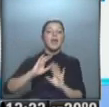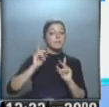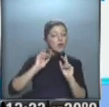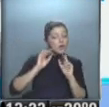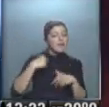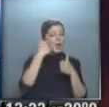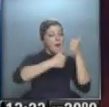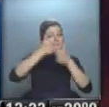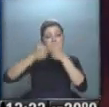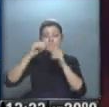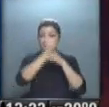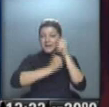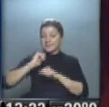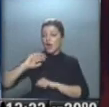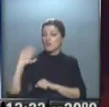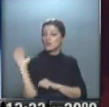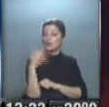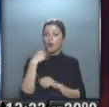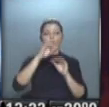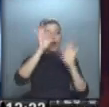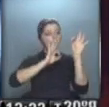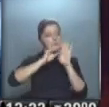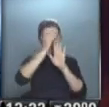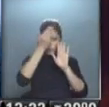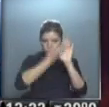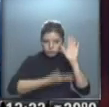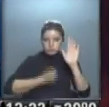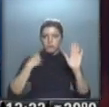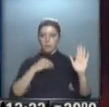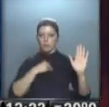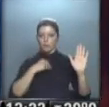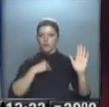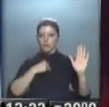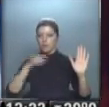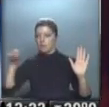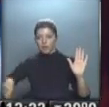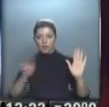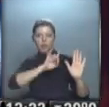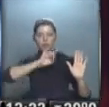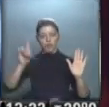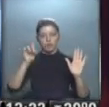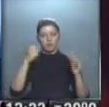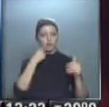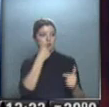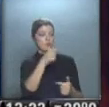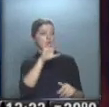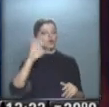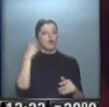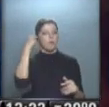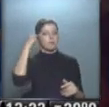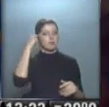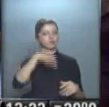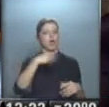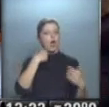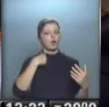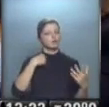las empresas menos Clarín en la Argentina presentaron su plan de adecuación voluntaria. A menos que creamos que todos tienen vocación suicida o que todos tienen ganas de